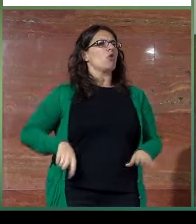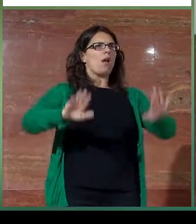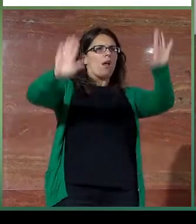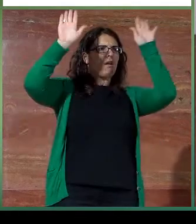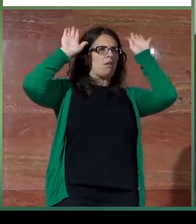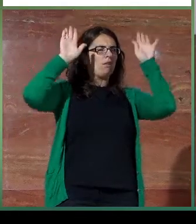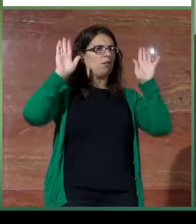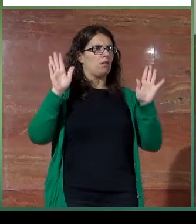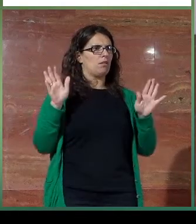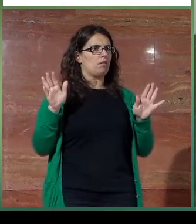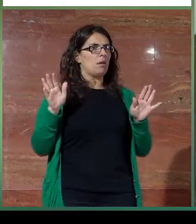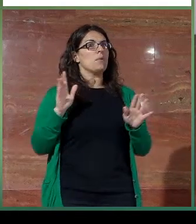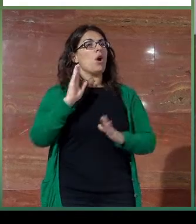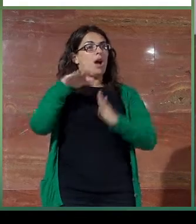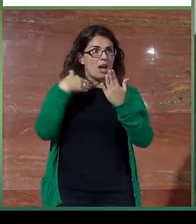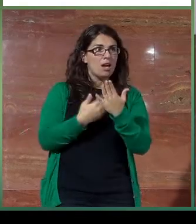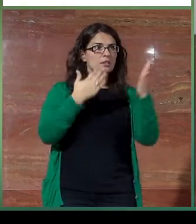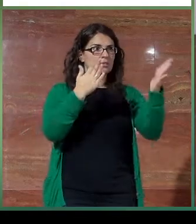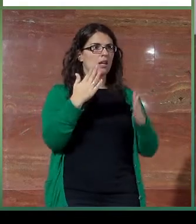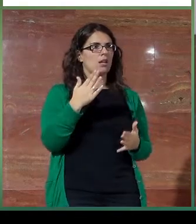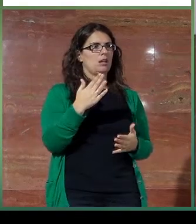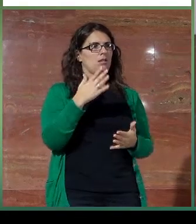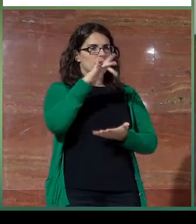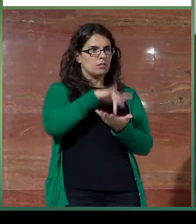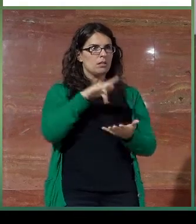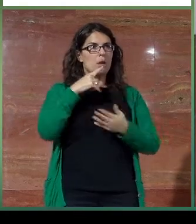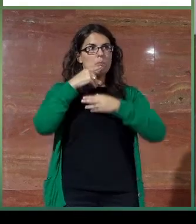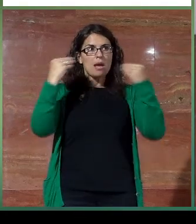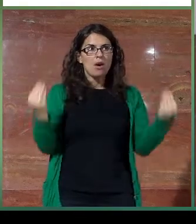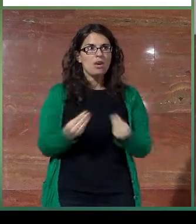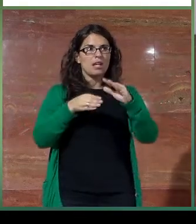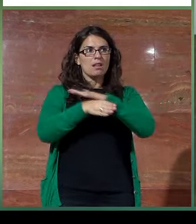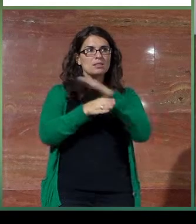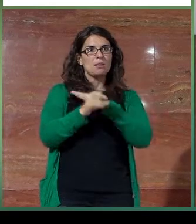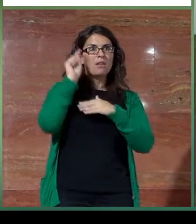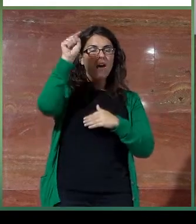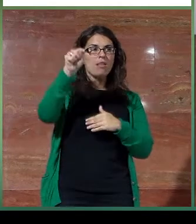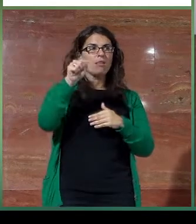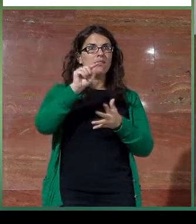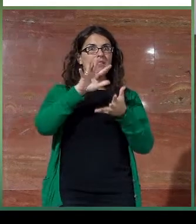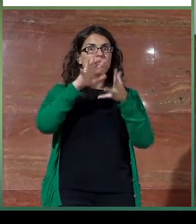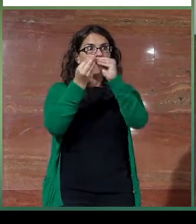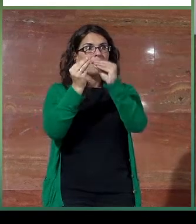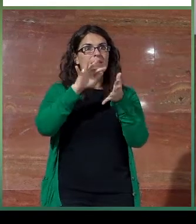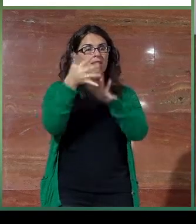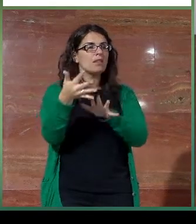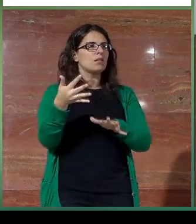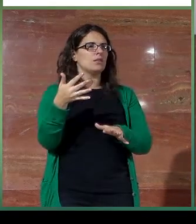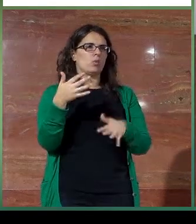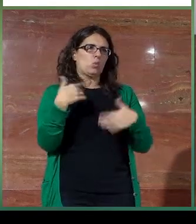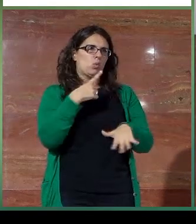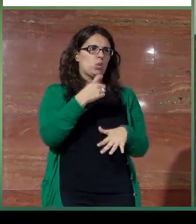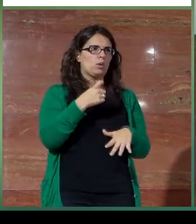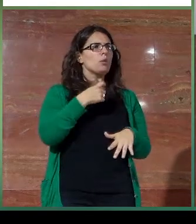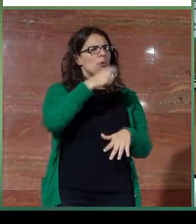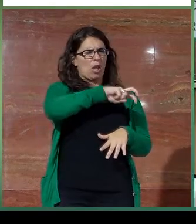Y no solamente eso, lo que costó implementar mejoras de accesibilidad en esa obra. Pero en esa obra la pongo como ejemplo como la que te has puesto a Calatrava o